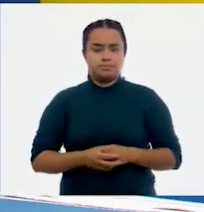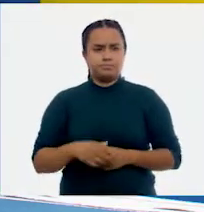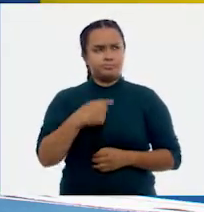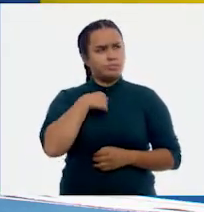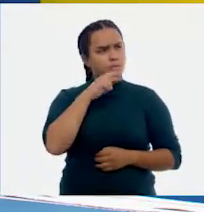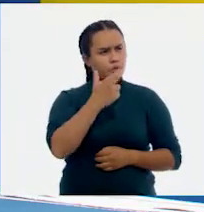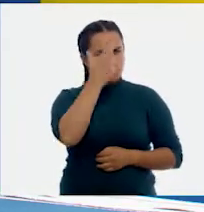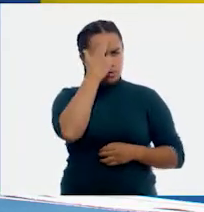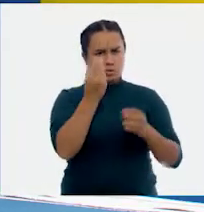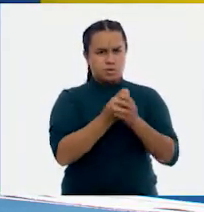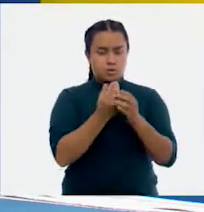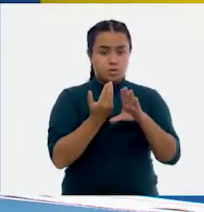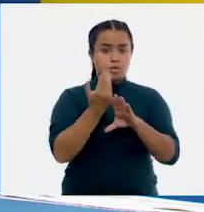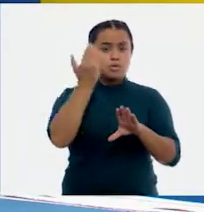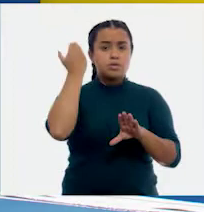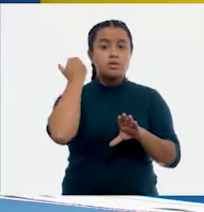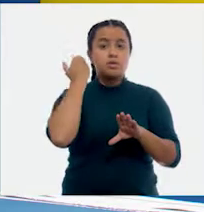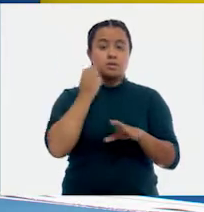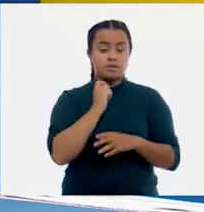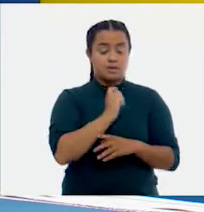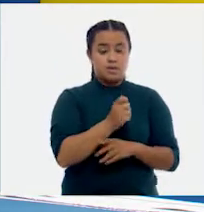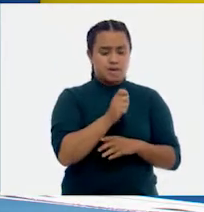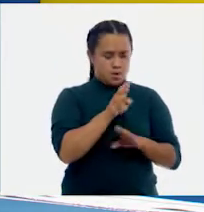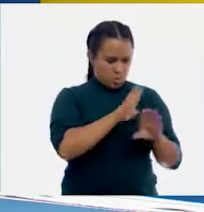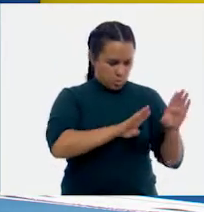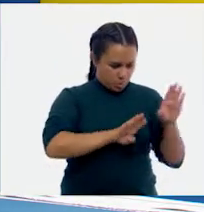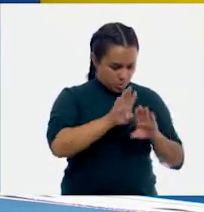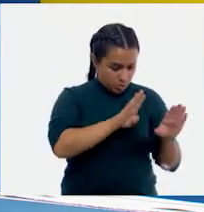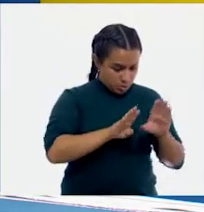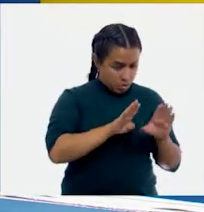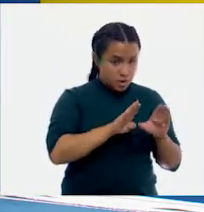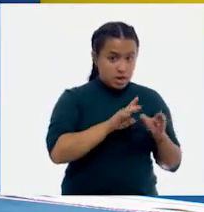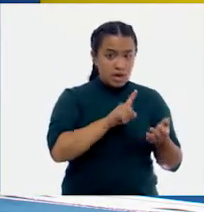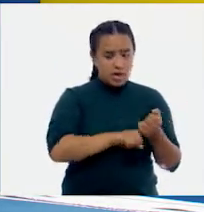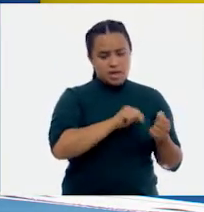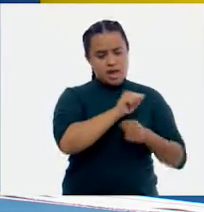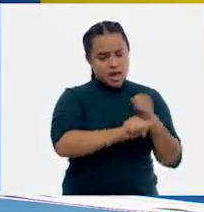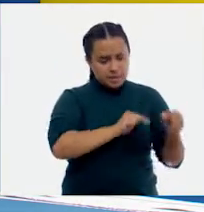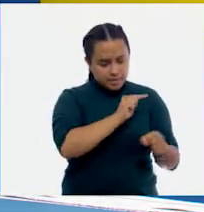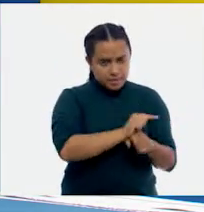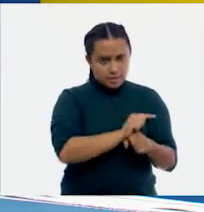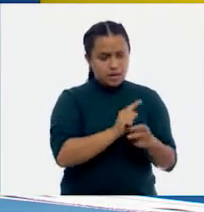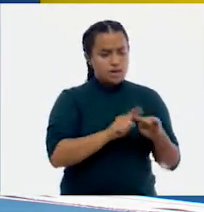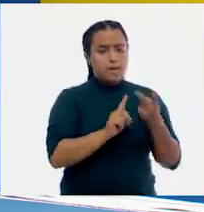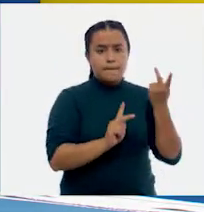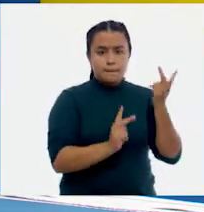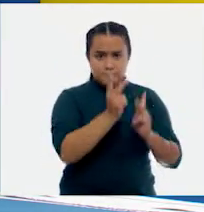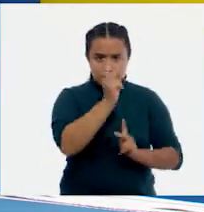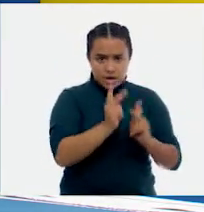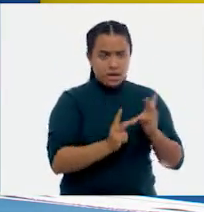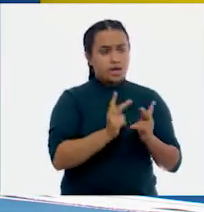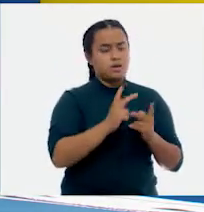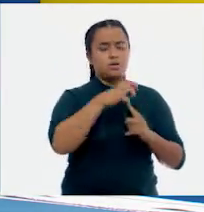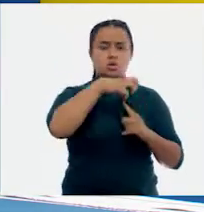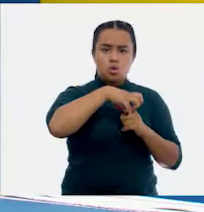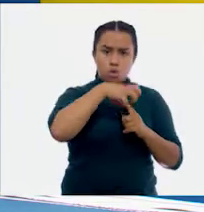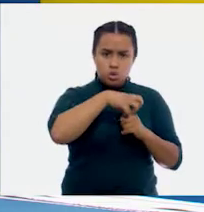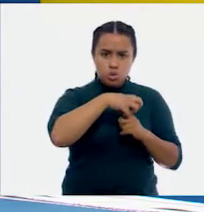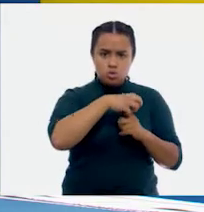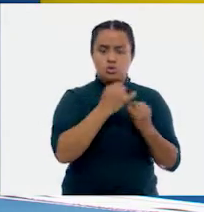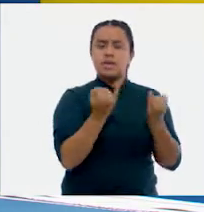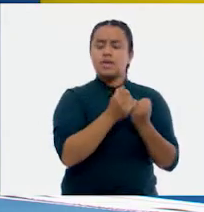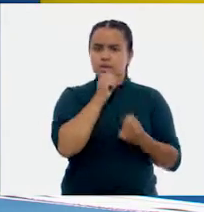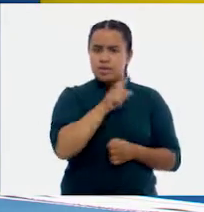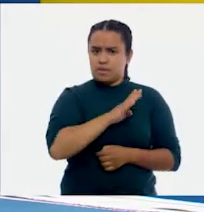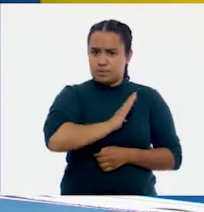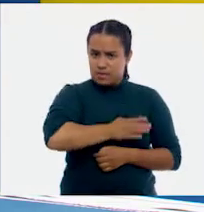recuerdo que la clase pasada aprendimos que los factores biológicos son los animales, las plantas, los hongos y las